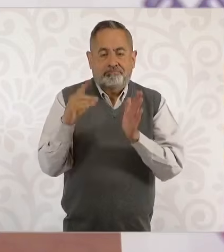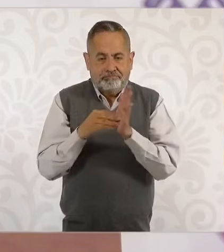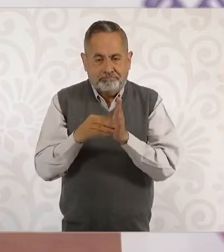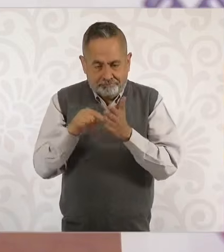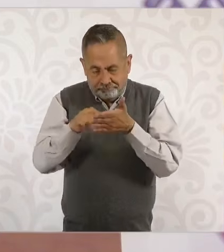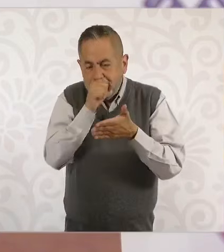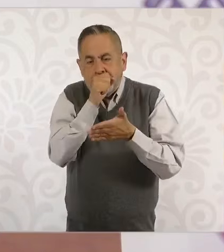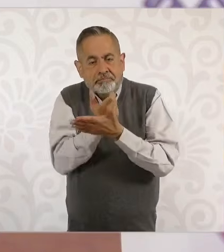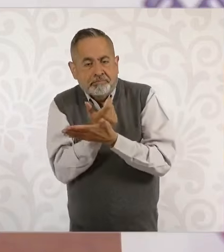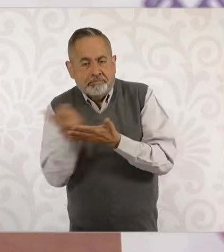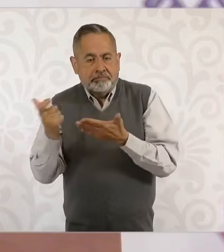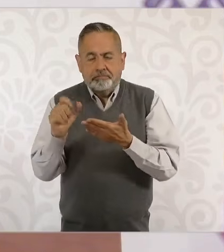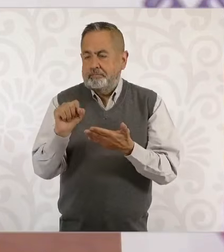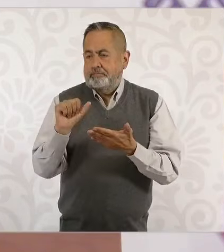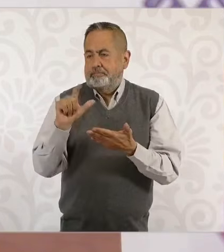salarios.